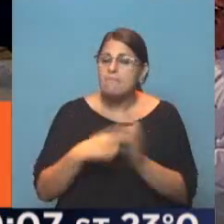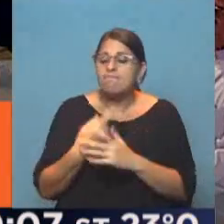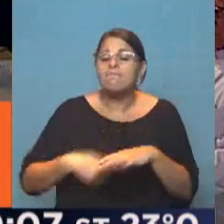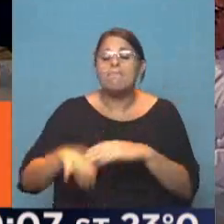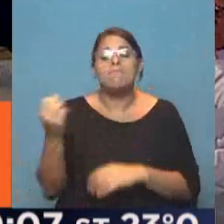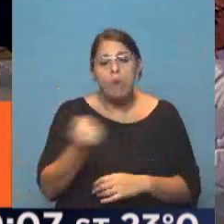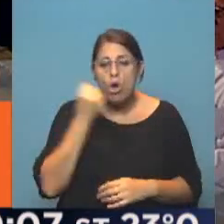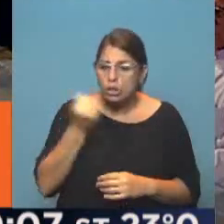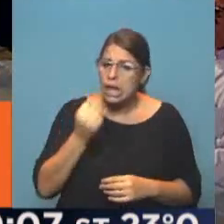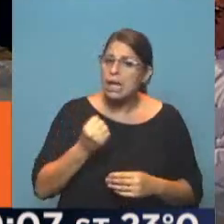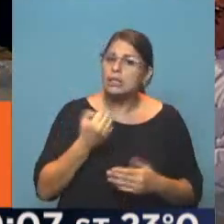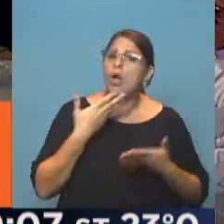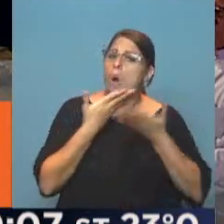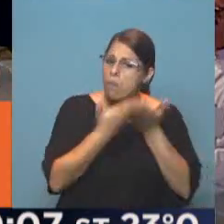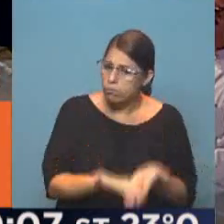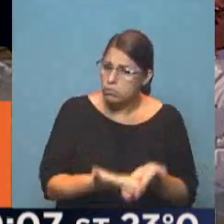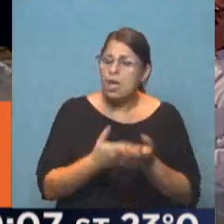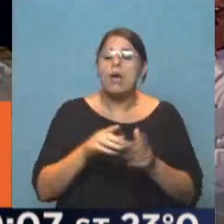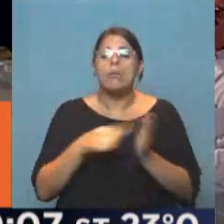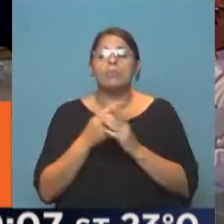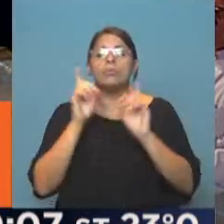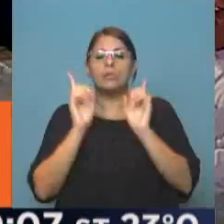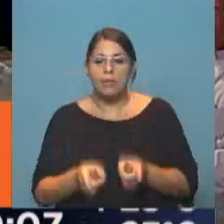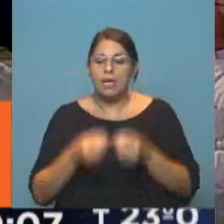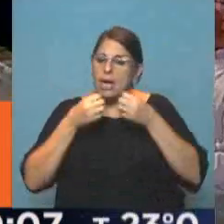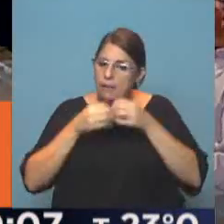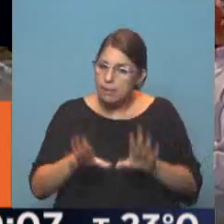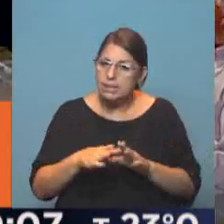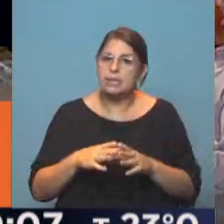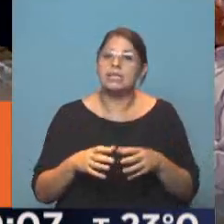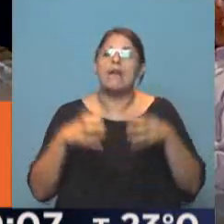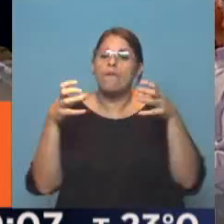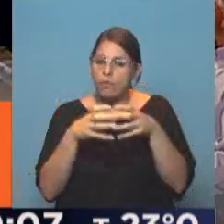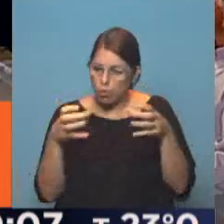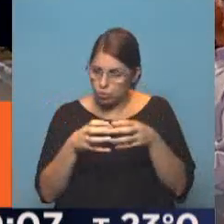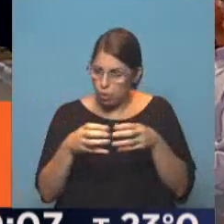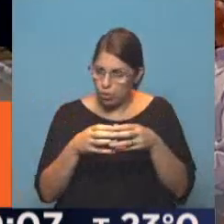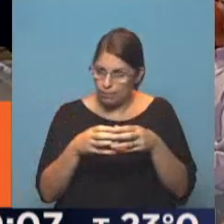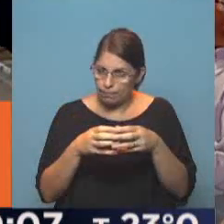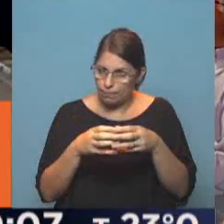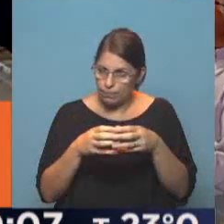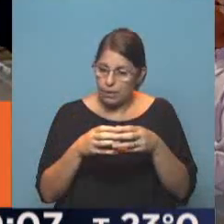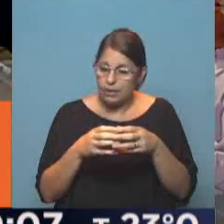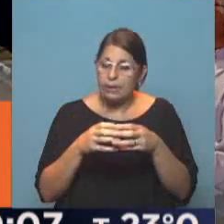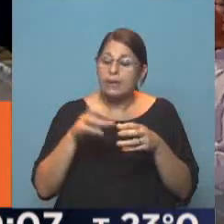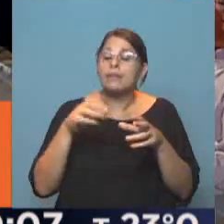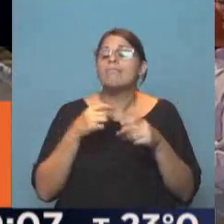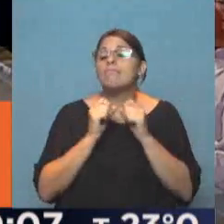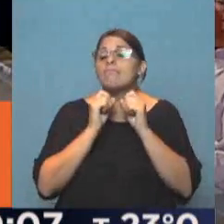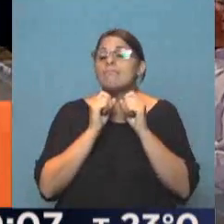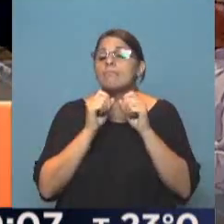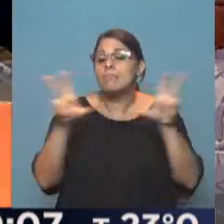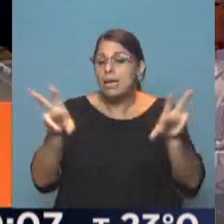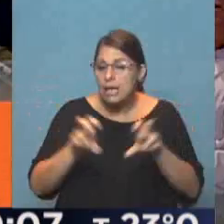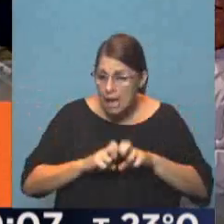este ofrecimiento y también un poco empezar con la actividad del fútbol va a generar una